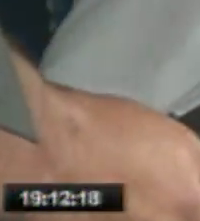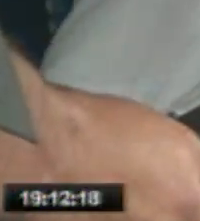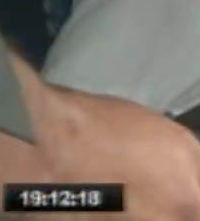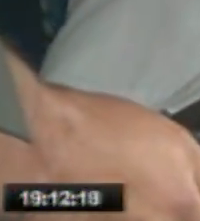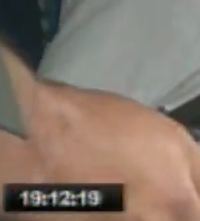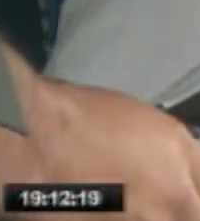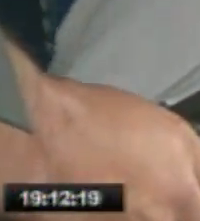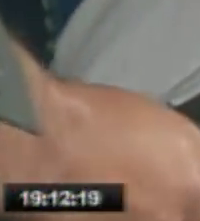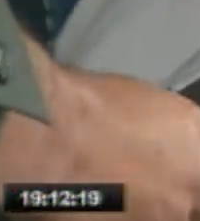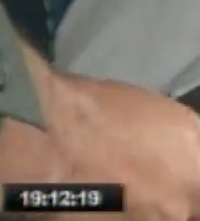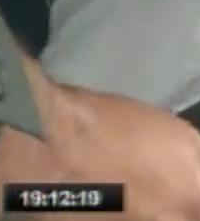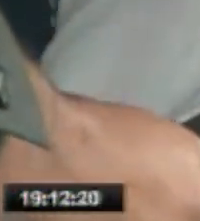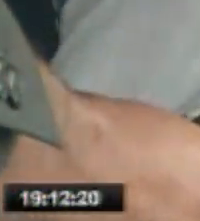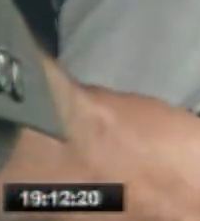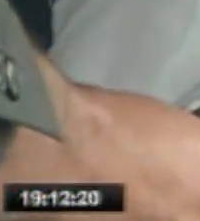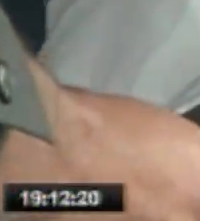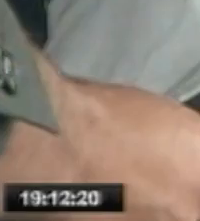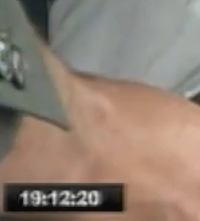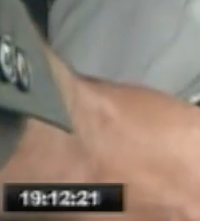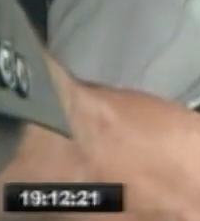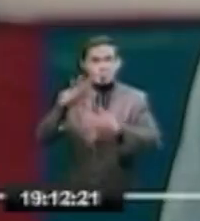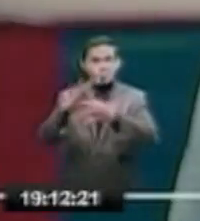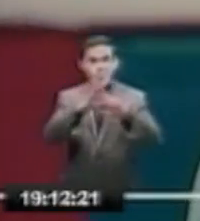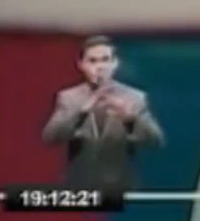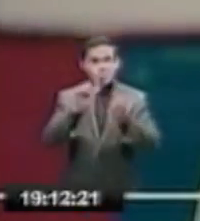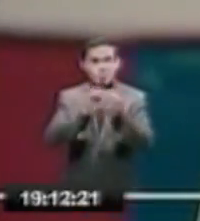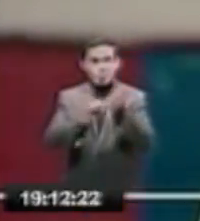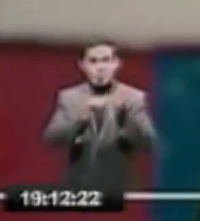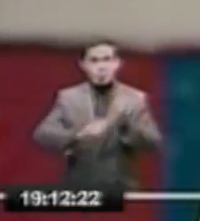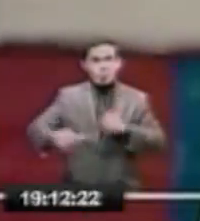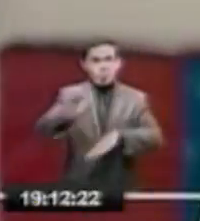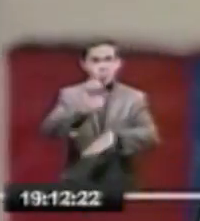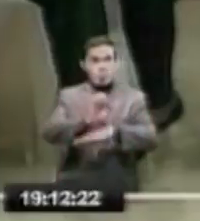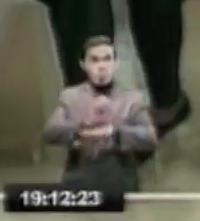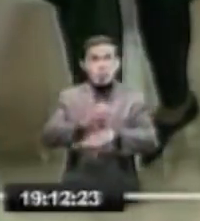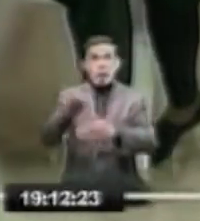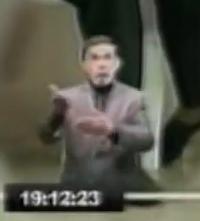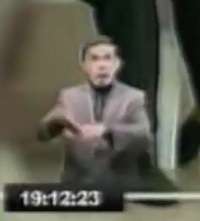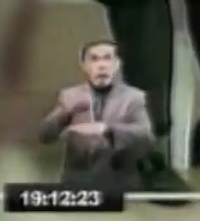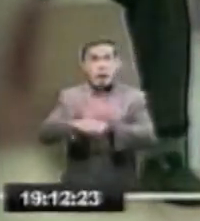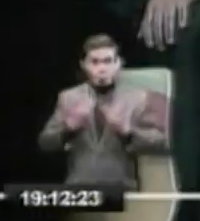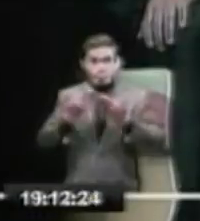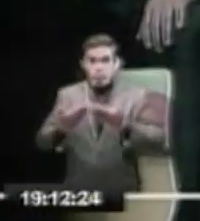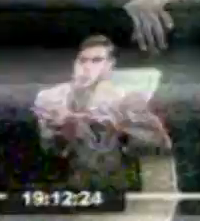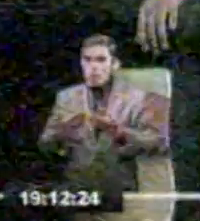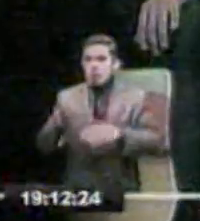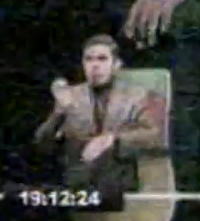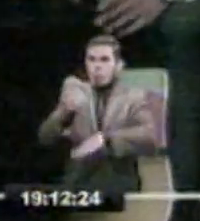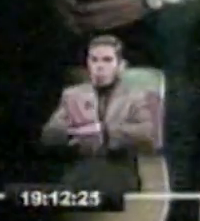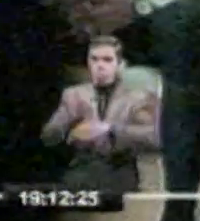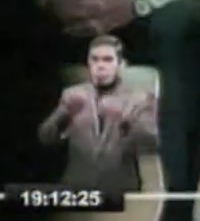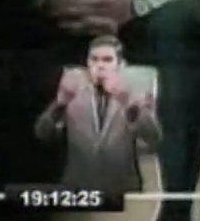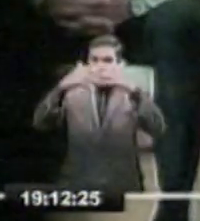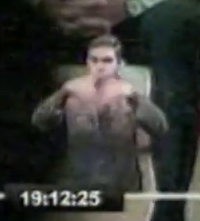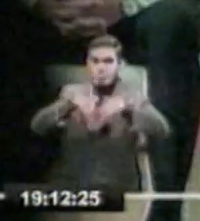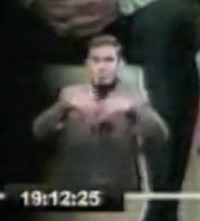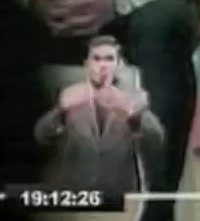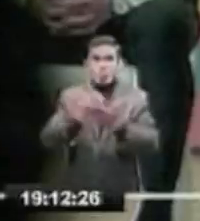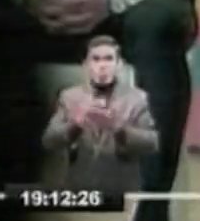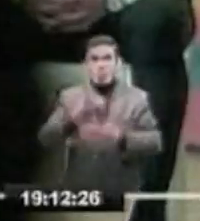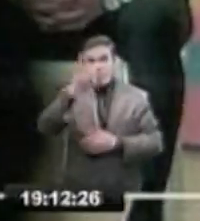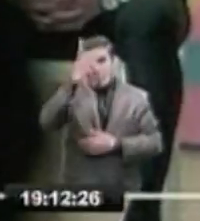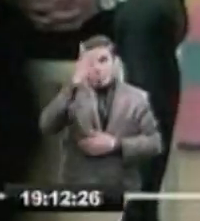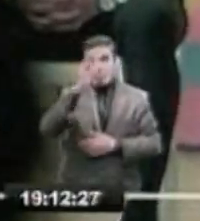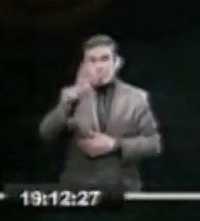es algo innormal. La decisión forma parte de un plan de medidas económicas anunciadas por el gobierno el pasado 21